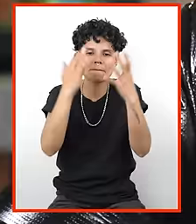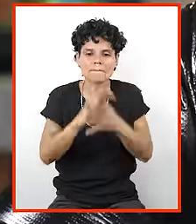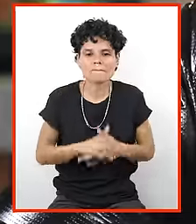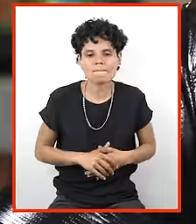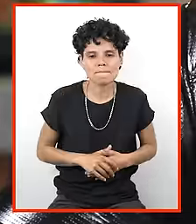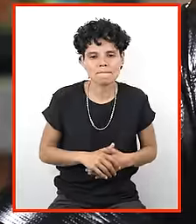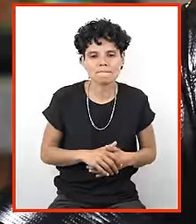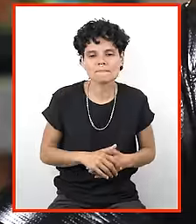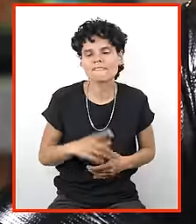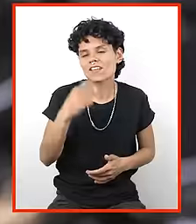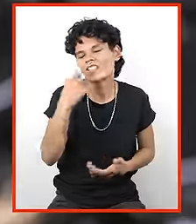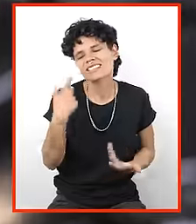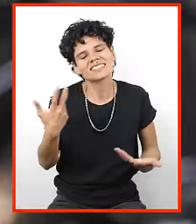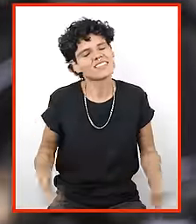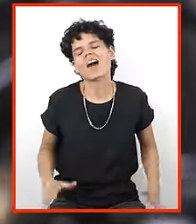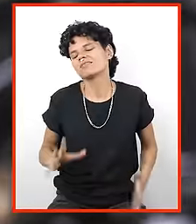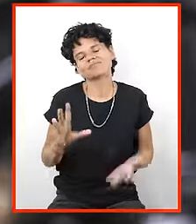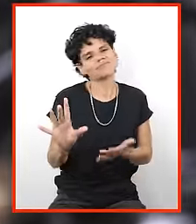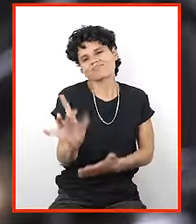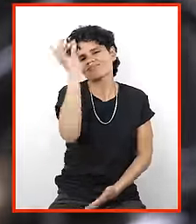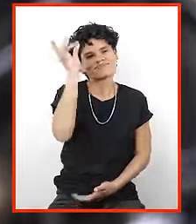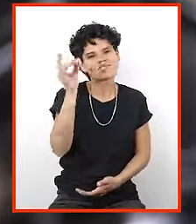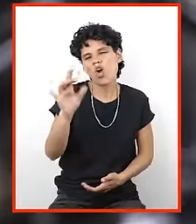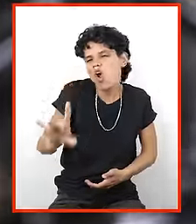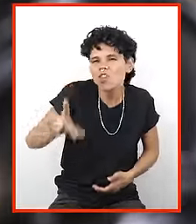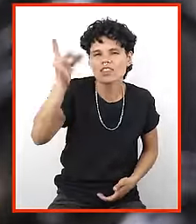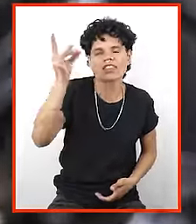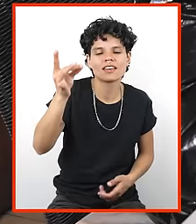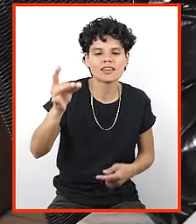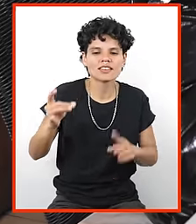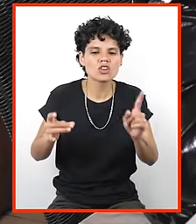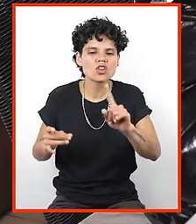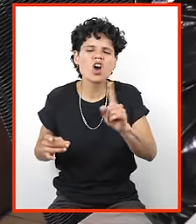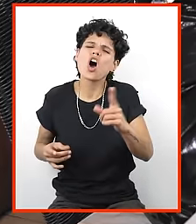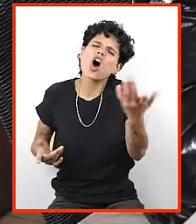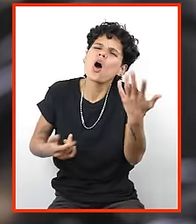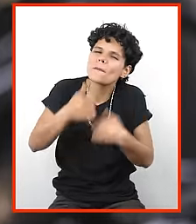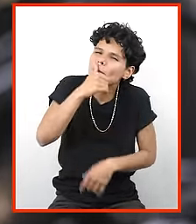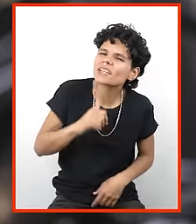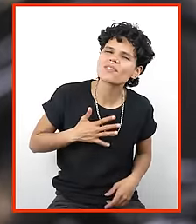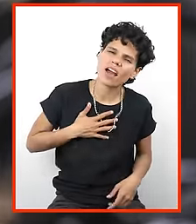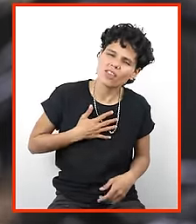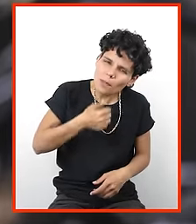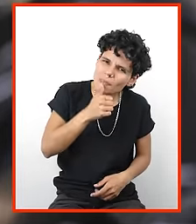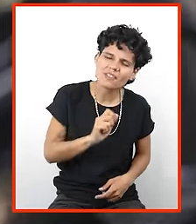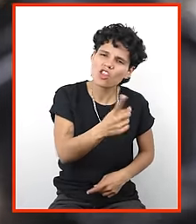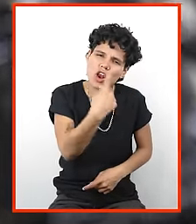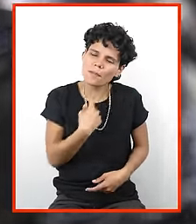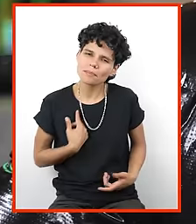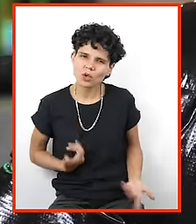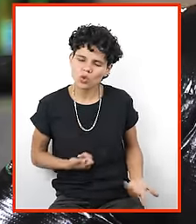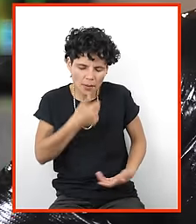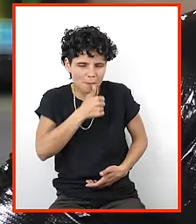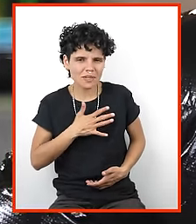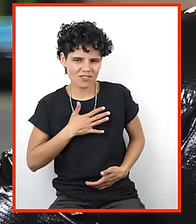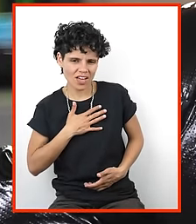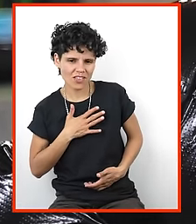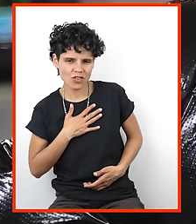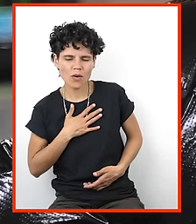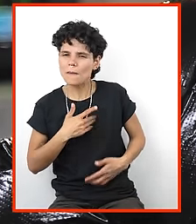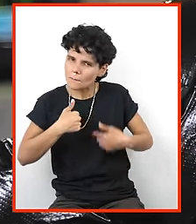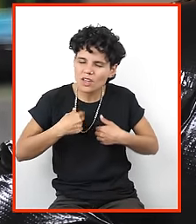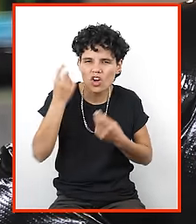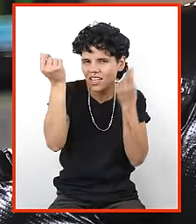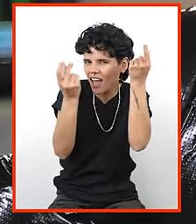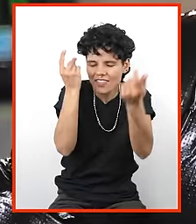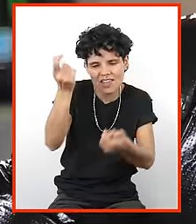yo dije, descubriste algo. Cuéntame nueva. Aquí puedes contarte. El único lugar donde puedes contar todo. Es que son cosas personales, Julio. Son cosas personales